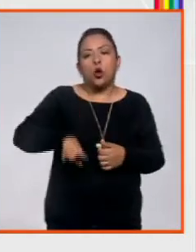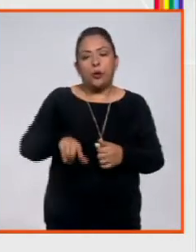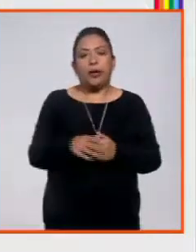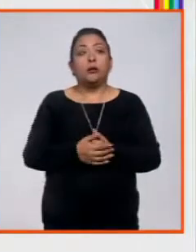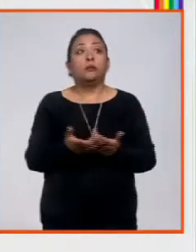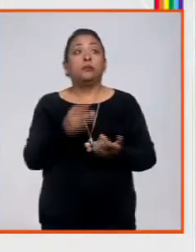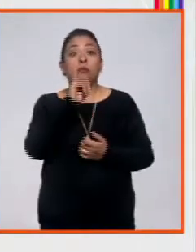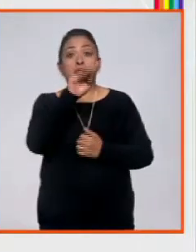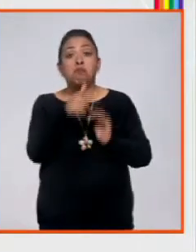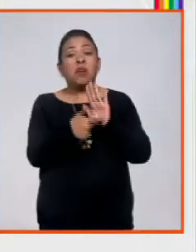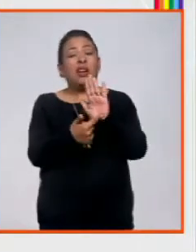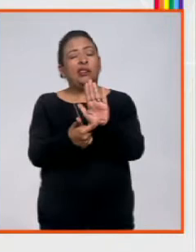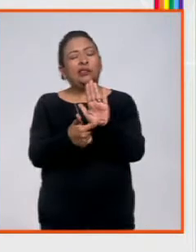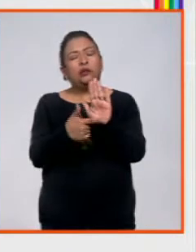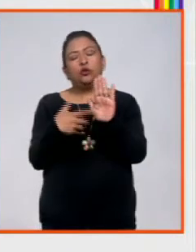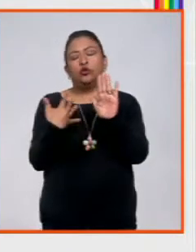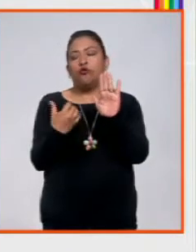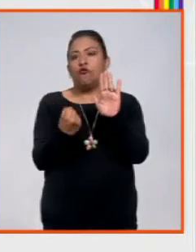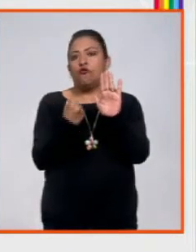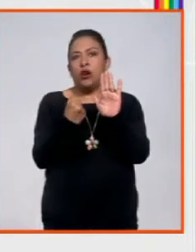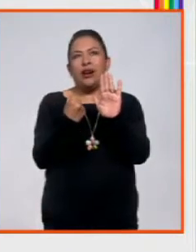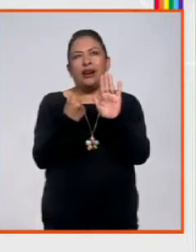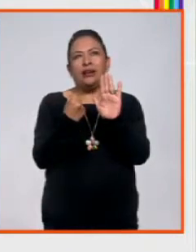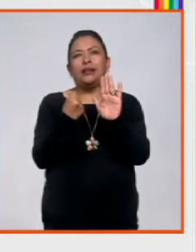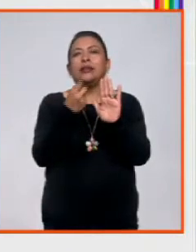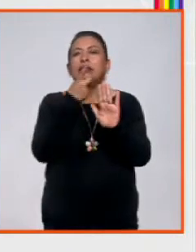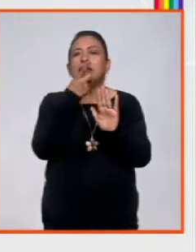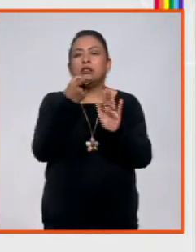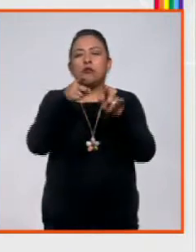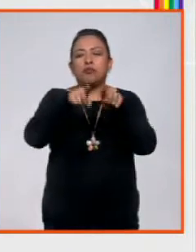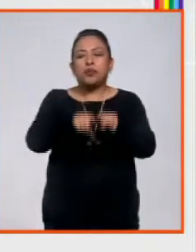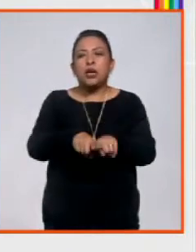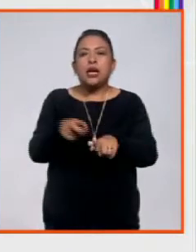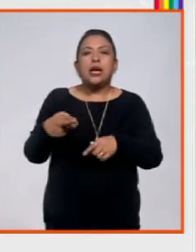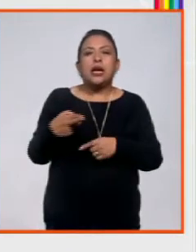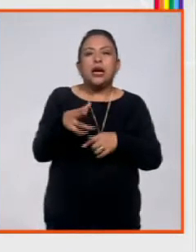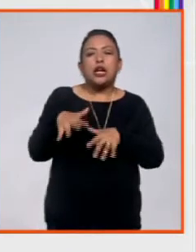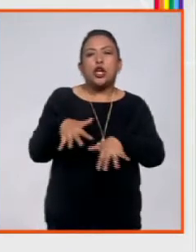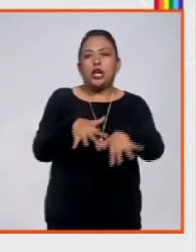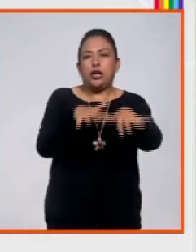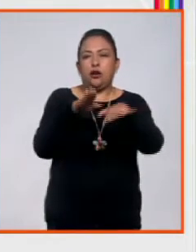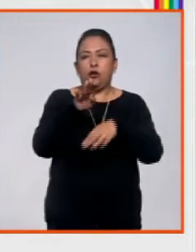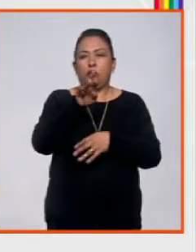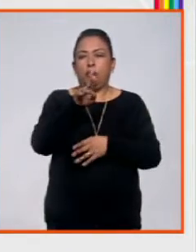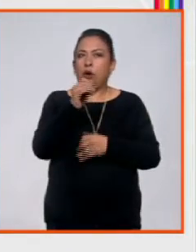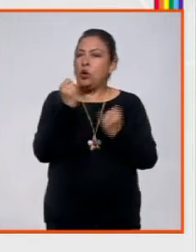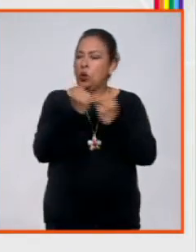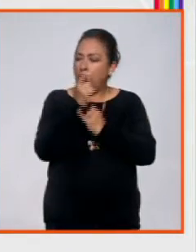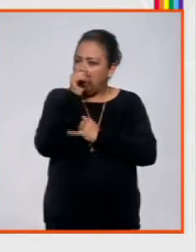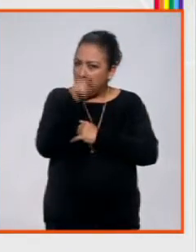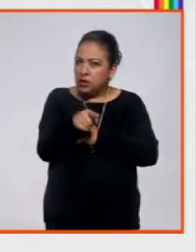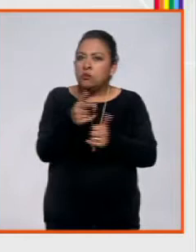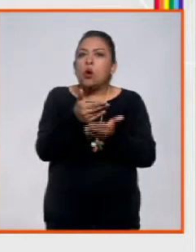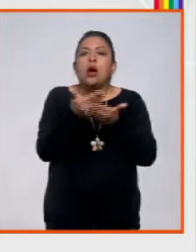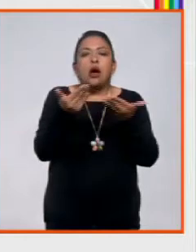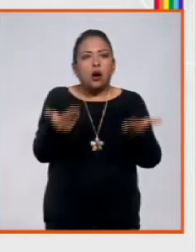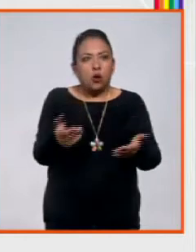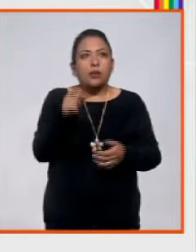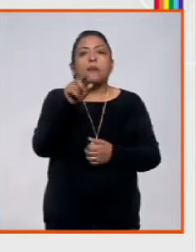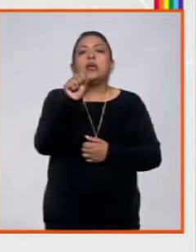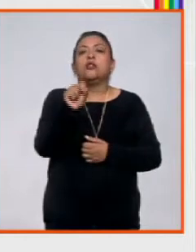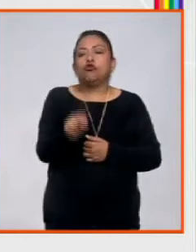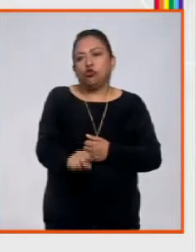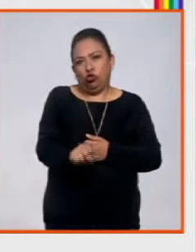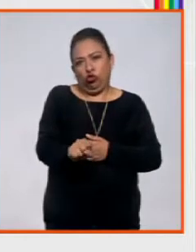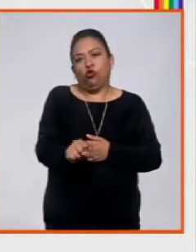imágenes ya lo decíamos contundentes como ésta que refieres en el río bravo que también se presentan ahora en el sur